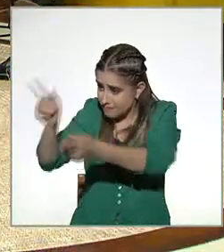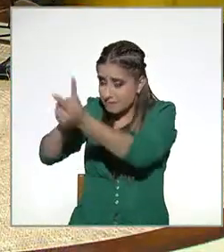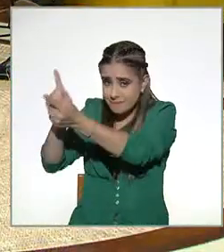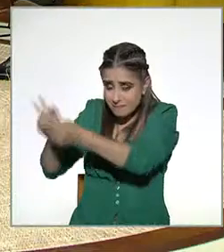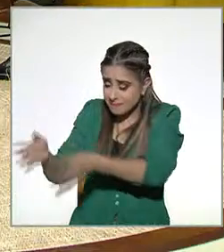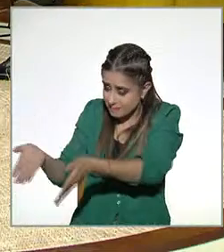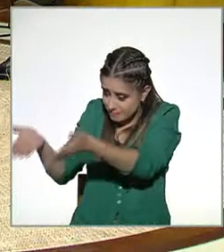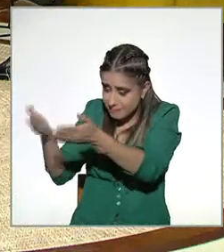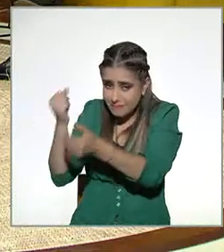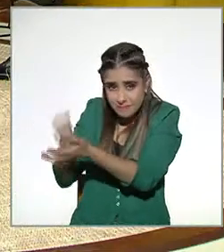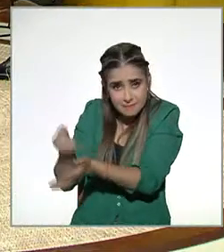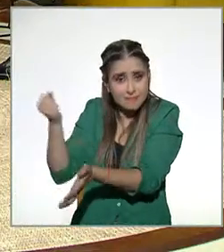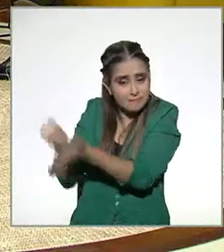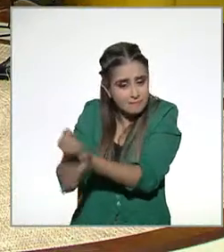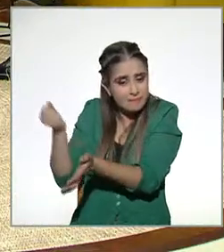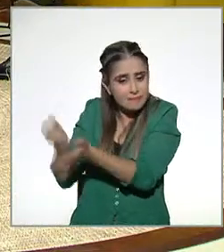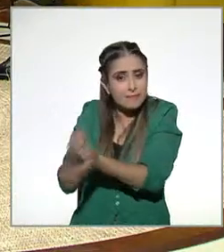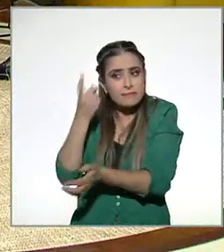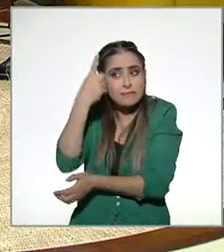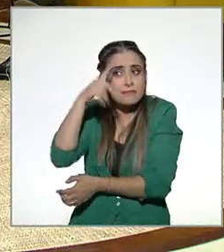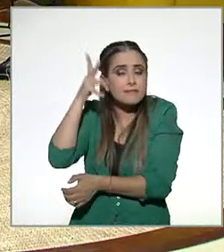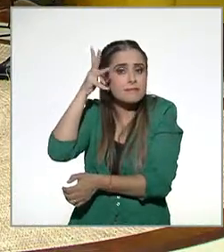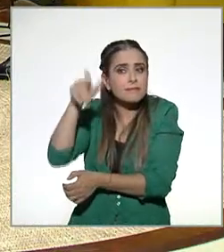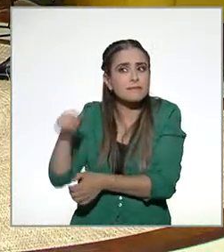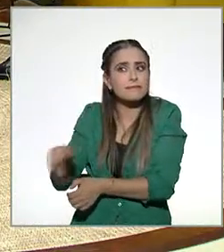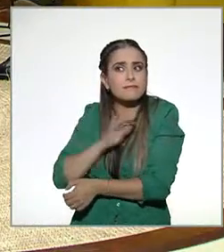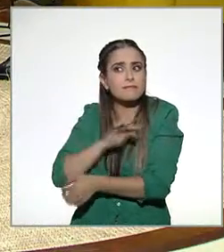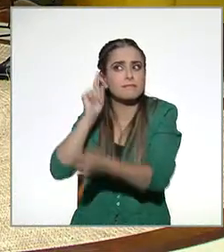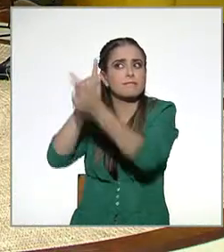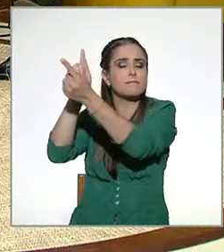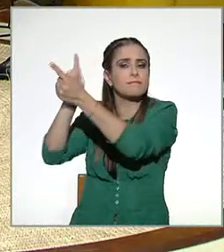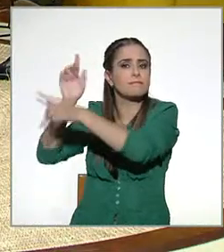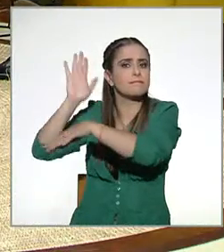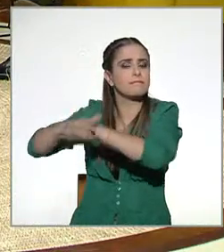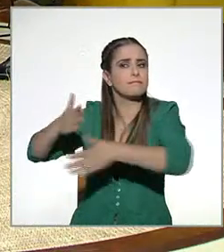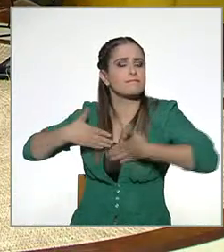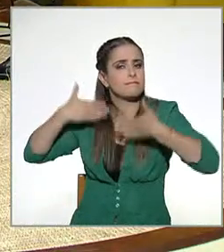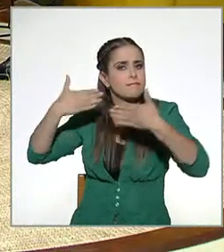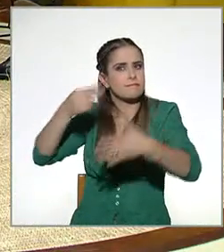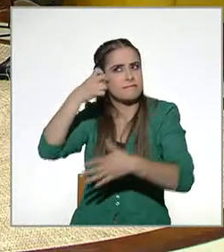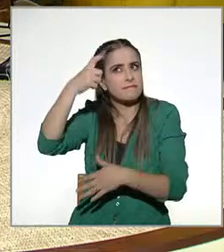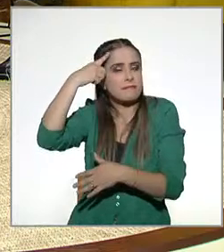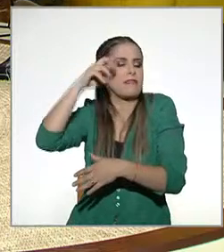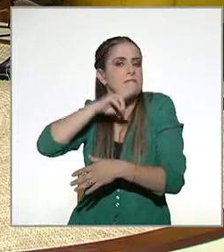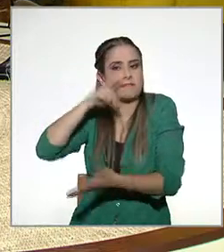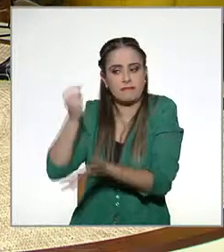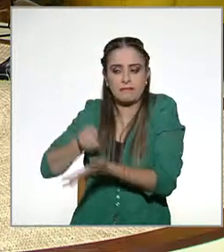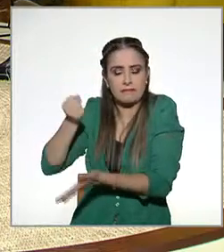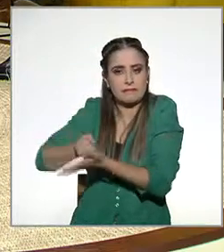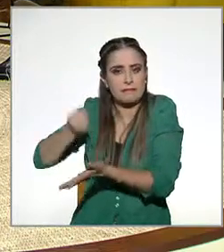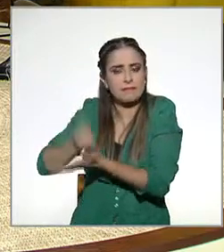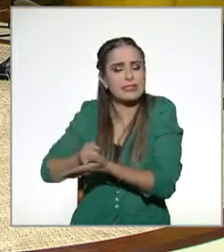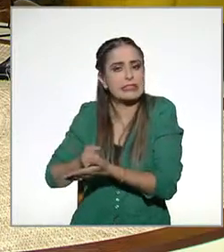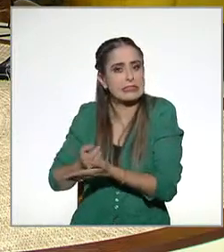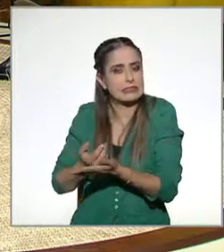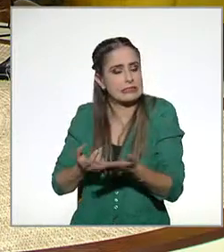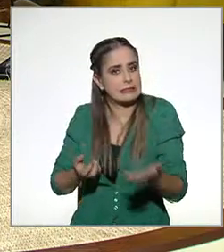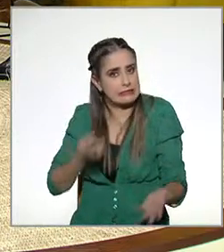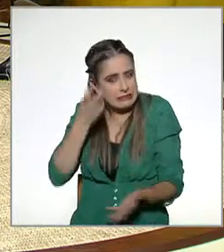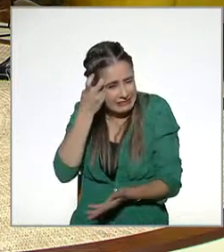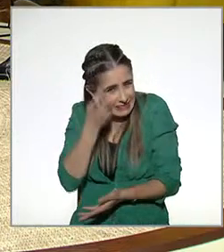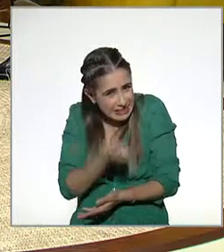como herramientas para el futuro, como que es algo que uno tiene que fomentar como padre de familia. ¿Qué tanto estas